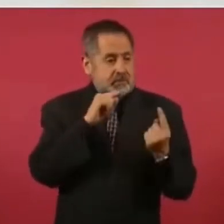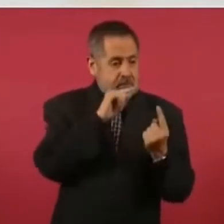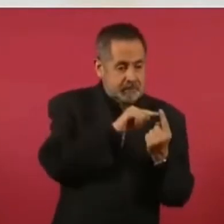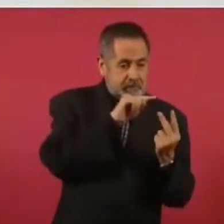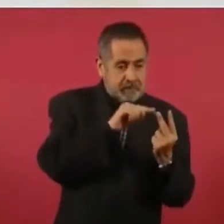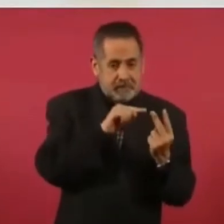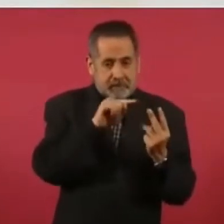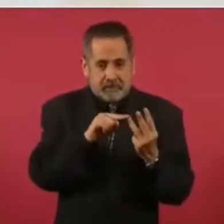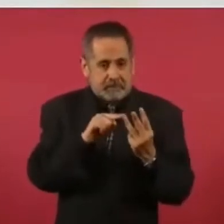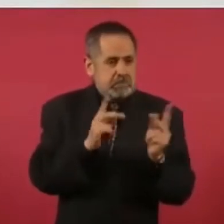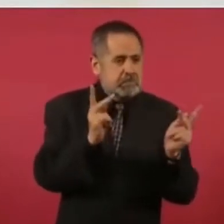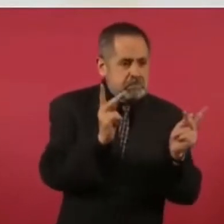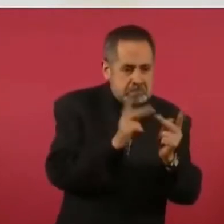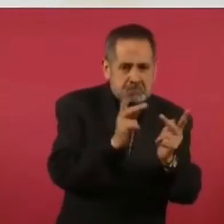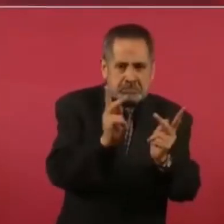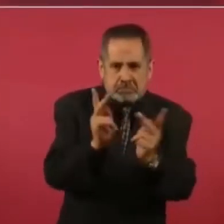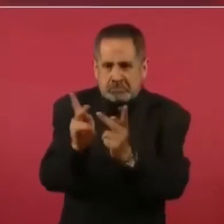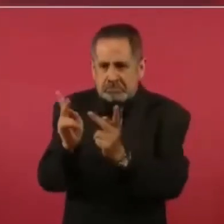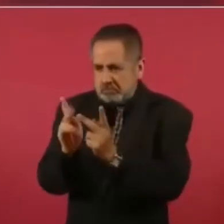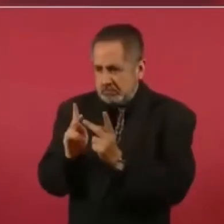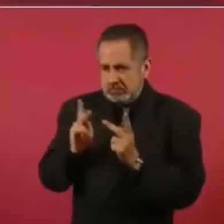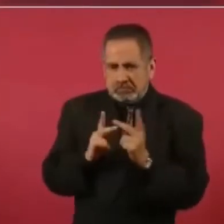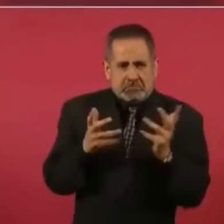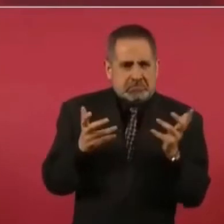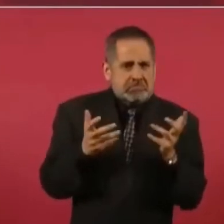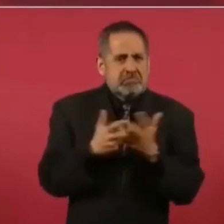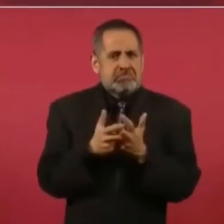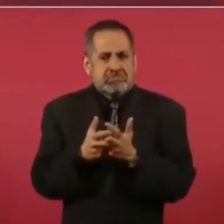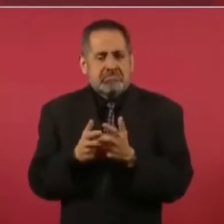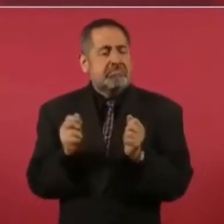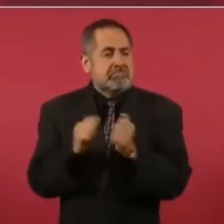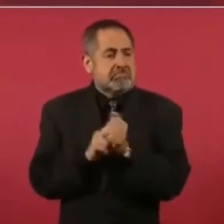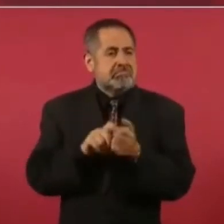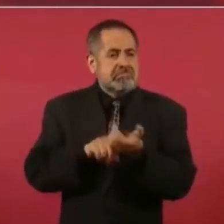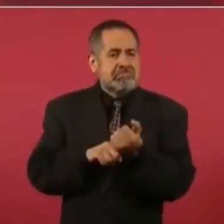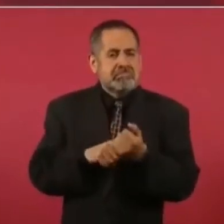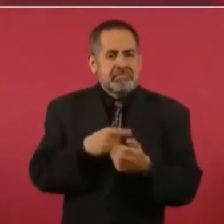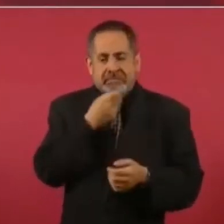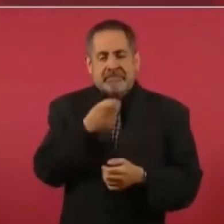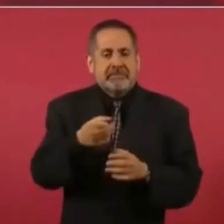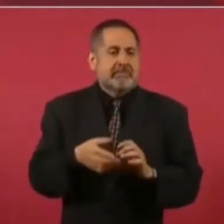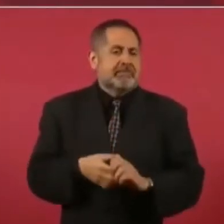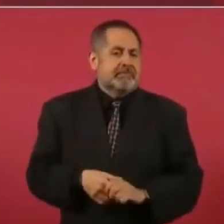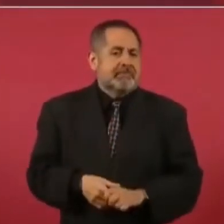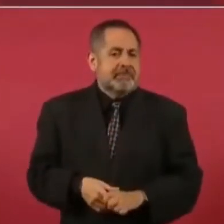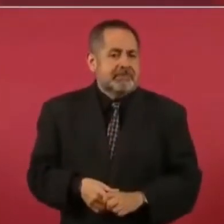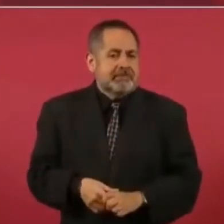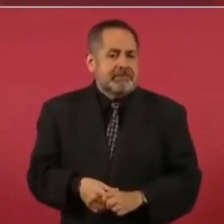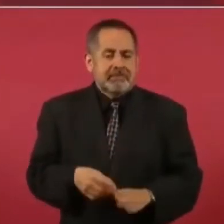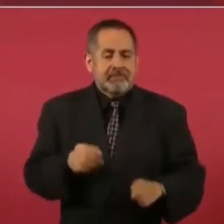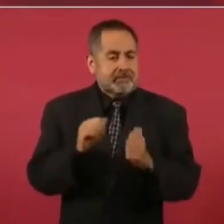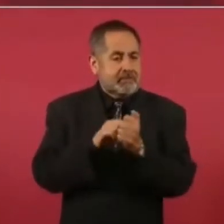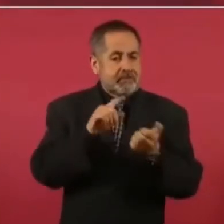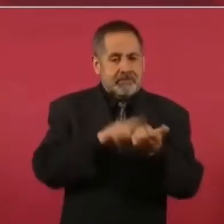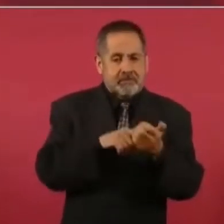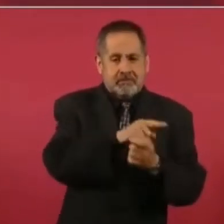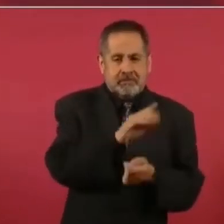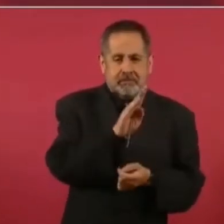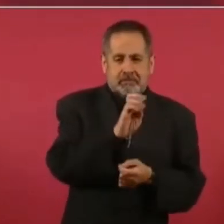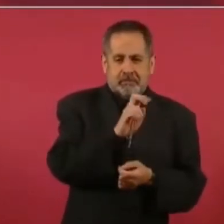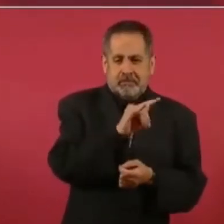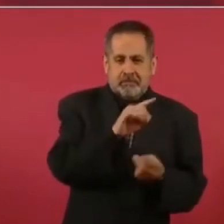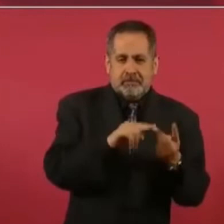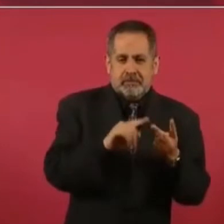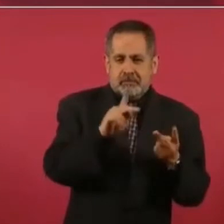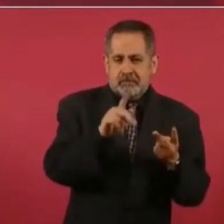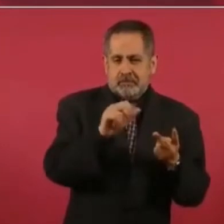complementarias de coincidencia, de match en este mensaje, que tienen que ver con los testimonios del Benny, de